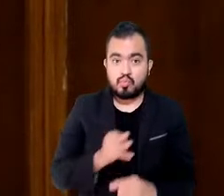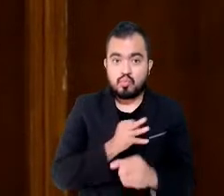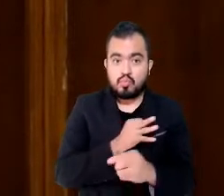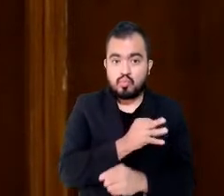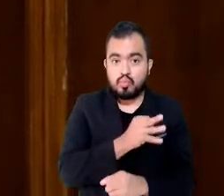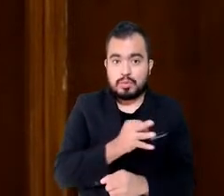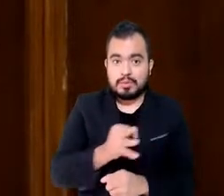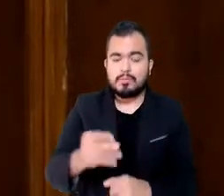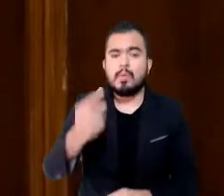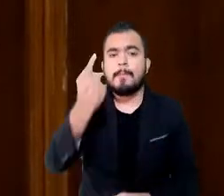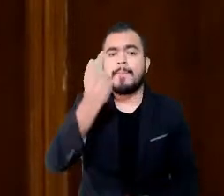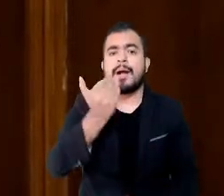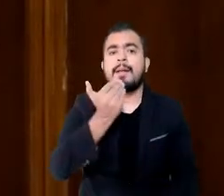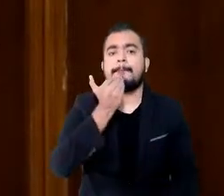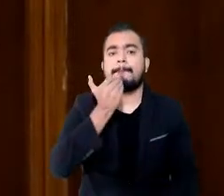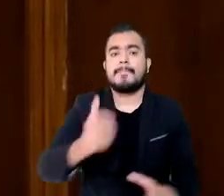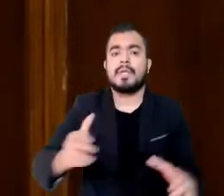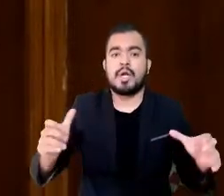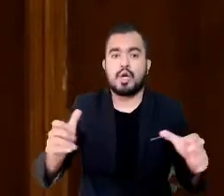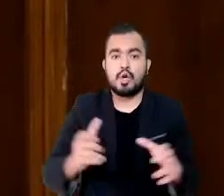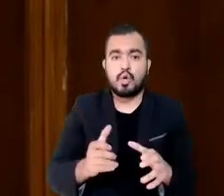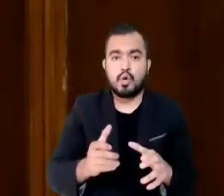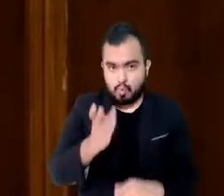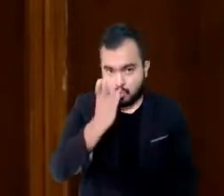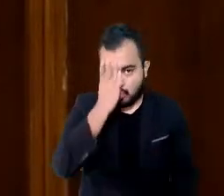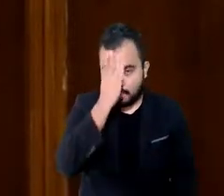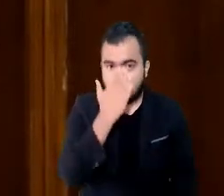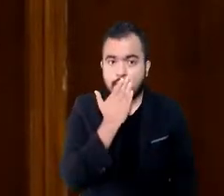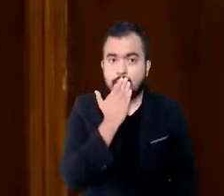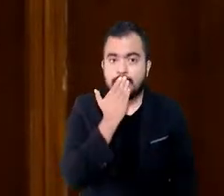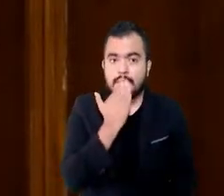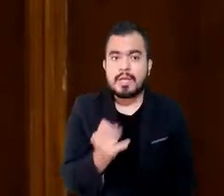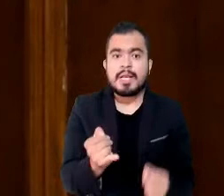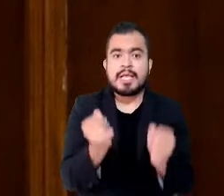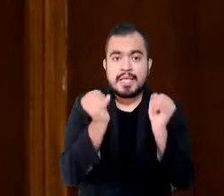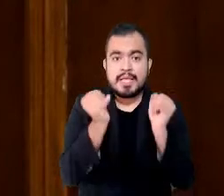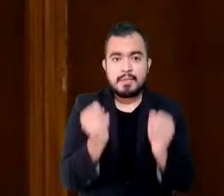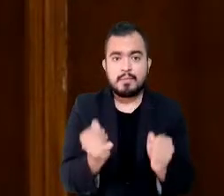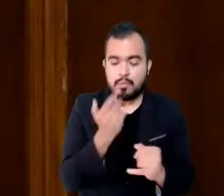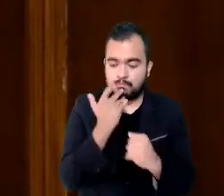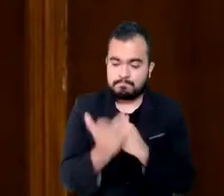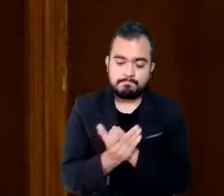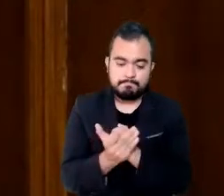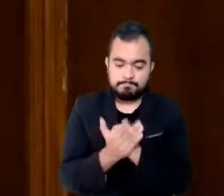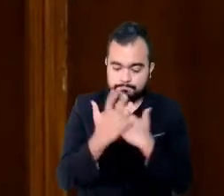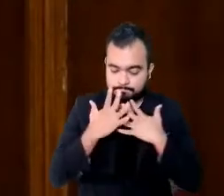bomberos dignas, con equipo de protección personal individual y de calidad.